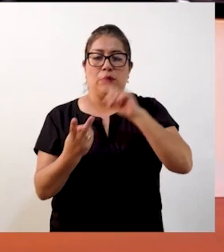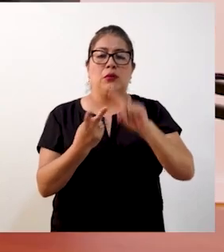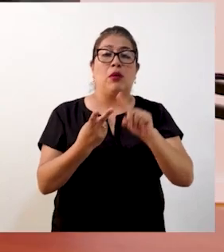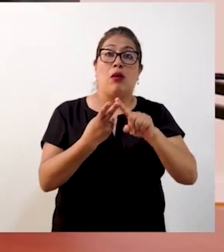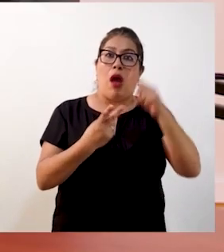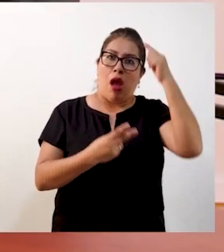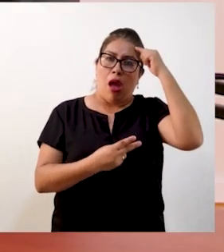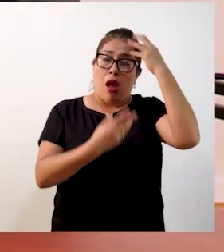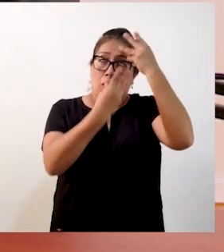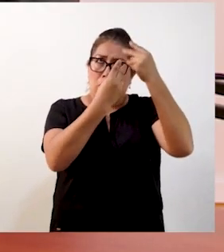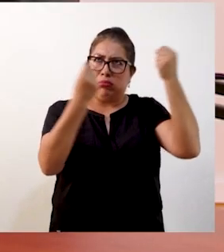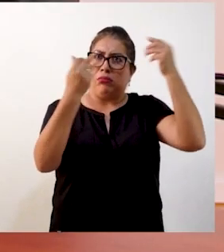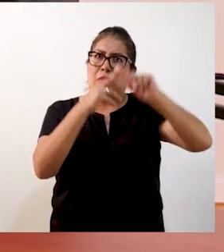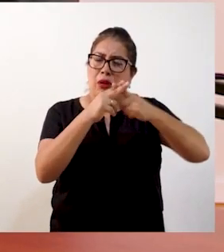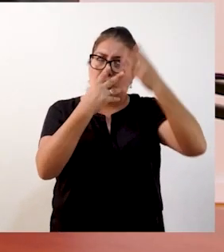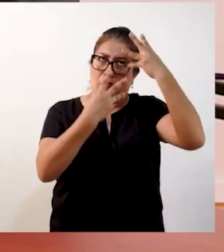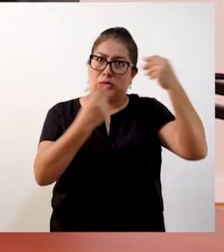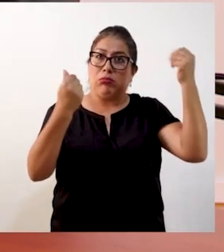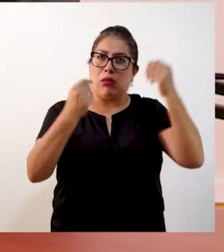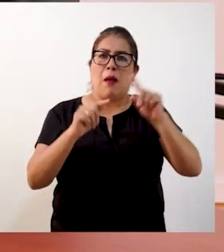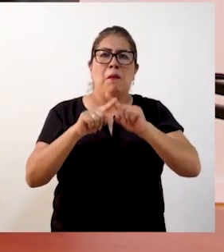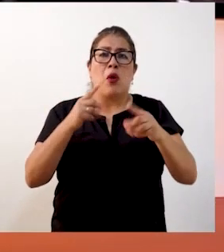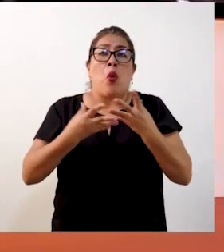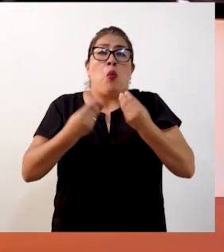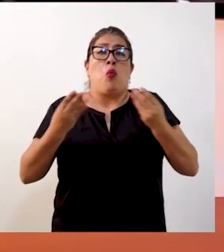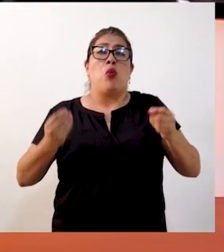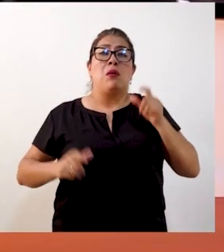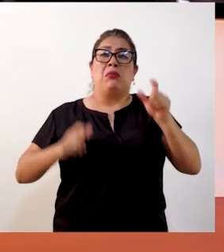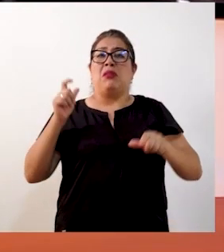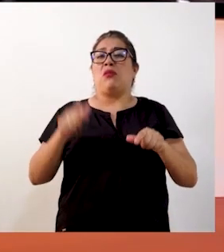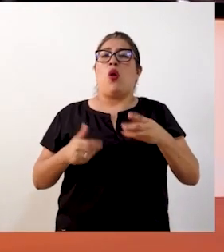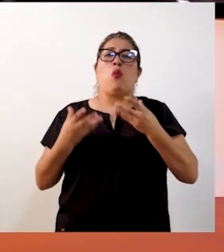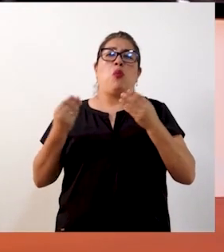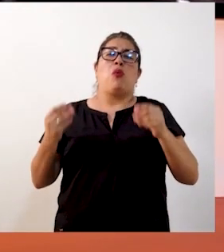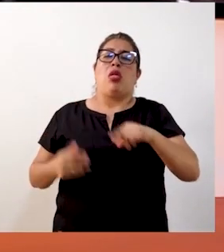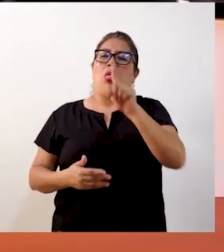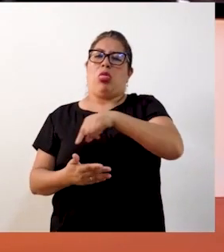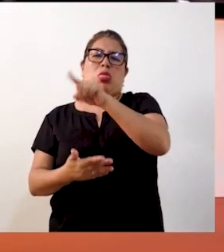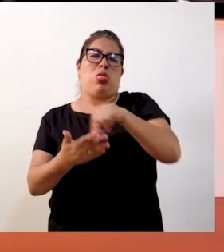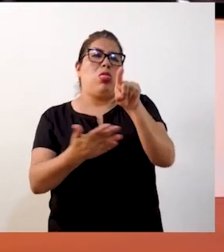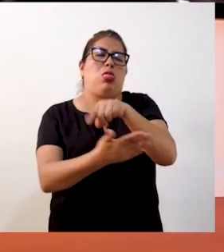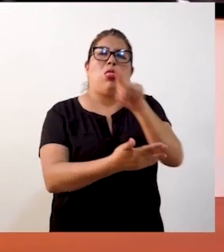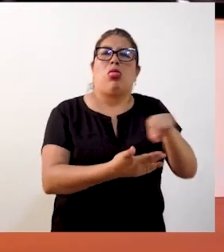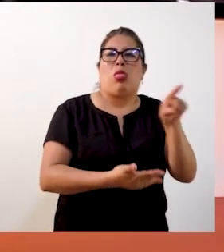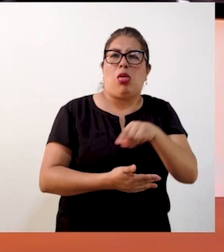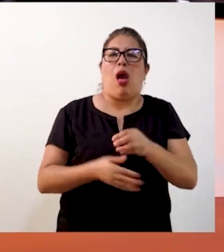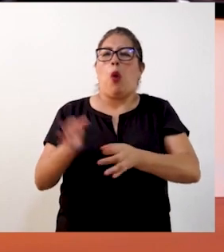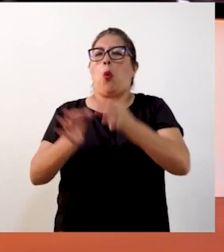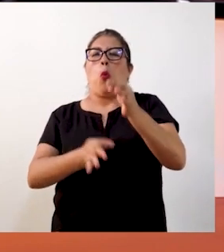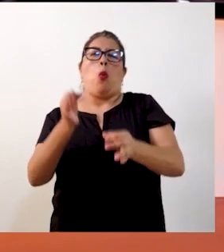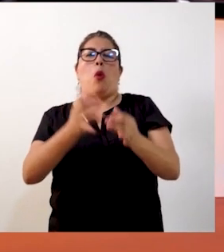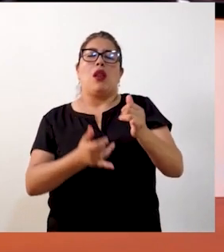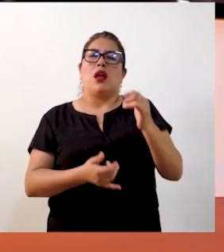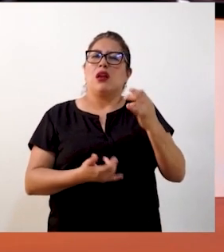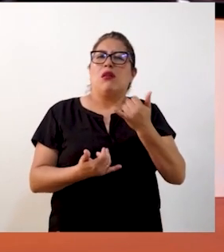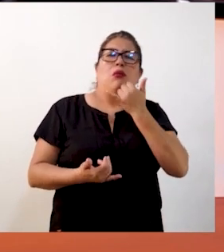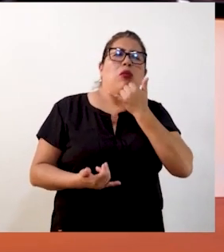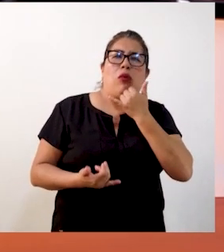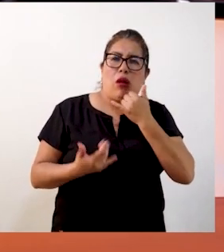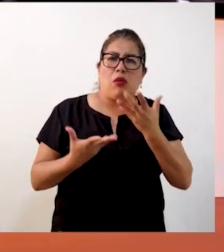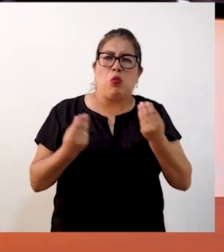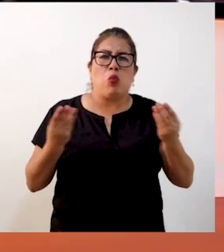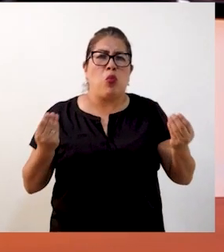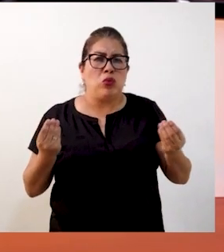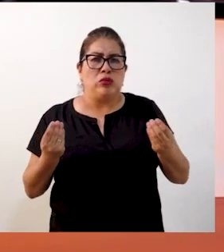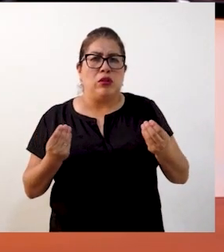es el Alzheimer. Pero existe tanto prejuicio y tanta discriminación que muchas veces consideran estas dos enfermedades, que lo